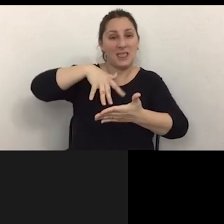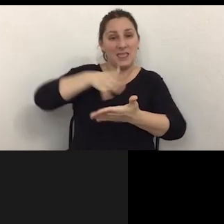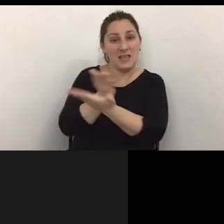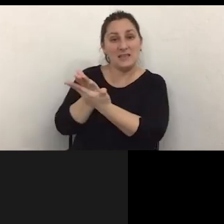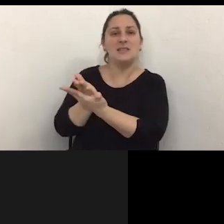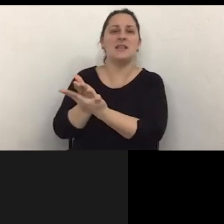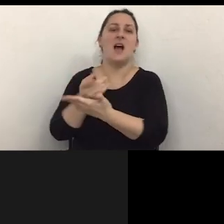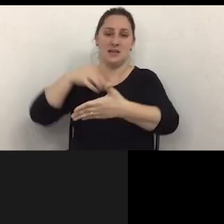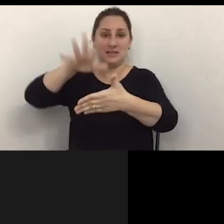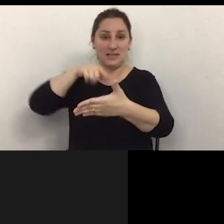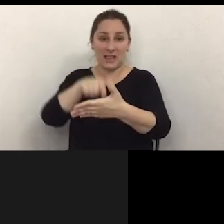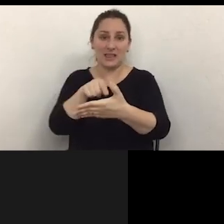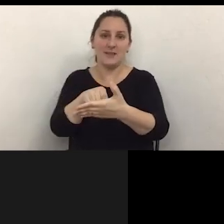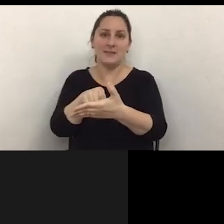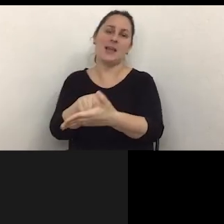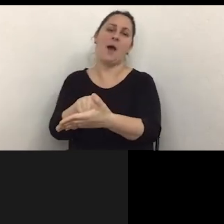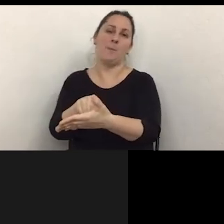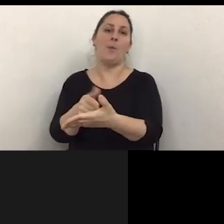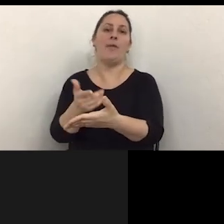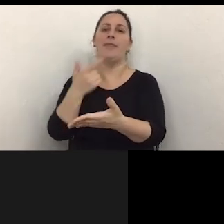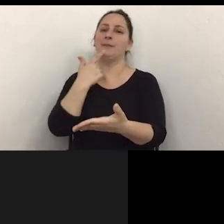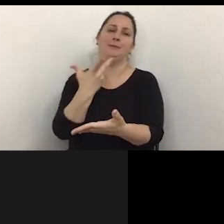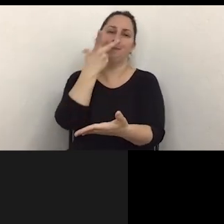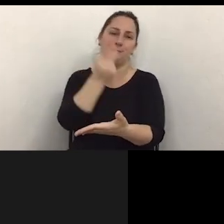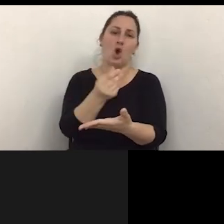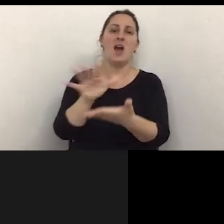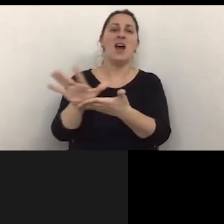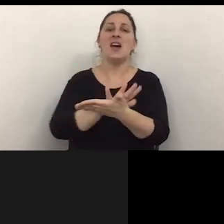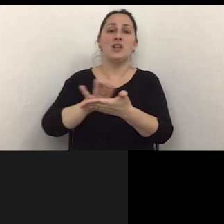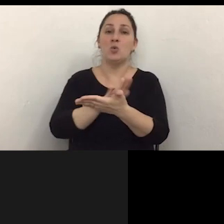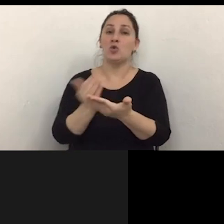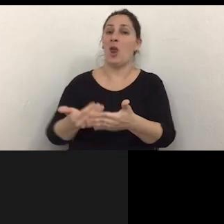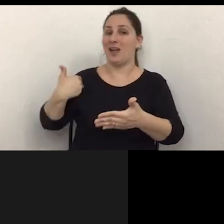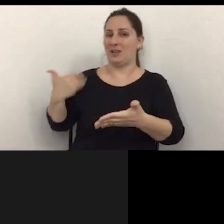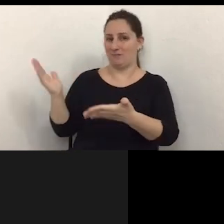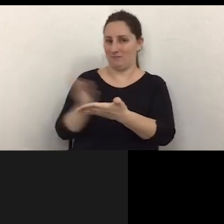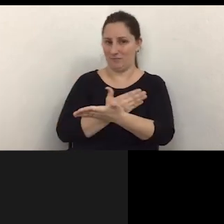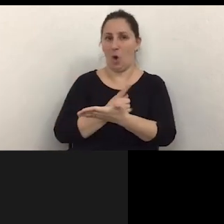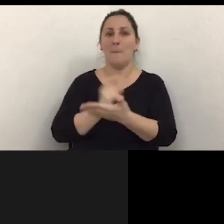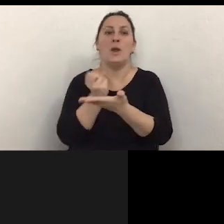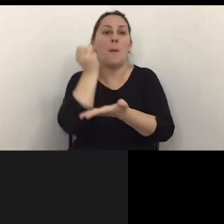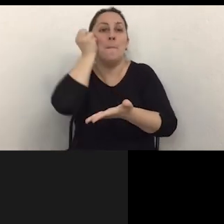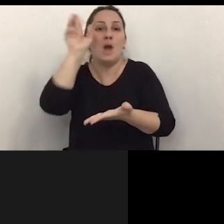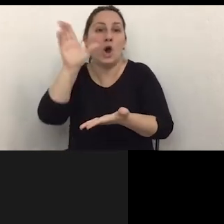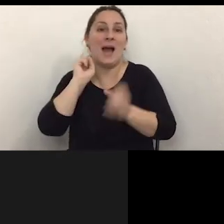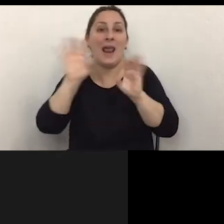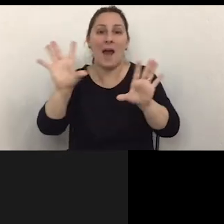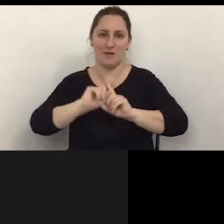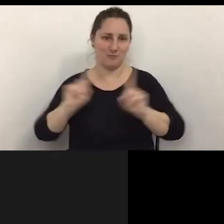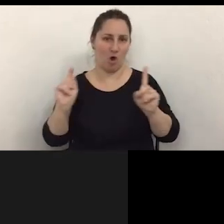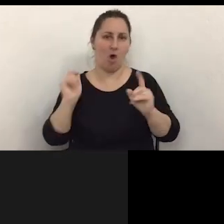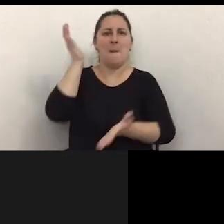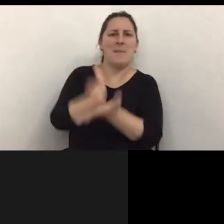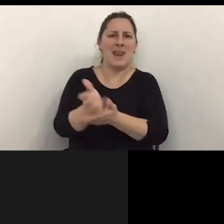o desestimar la resolución anterior, pero nunca va a poder agravarla, por ejemplo, aplicando una pena más grave o un ilícito